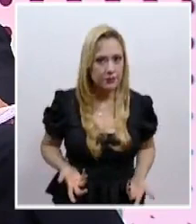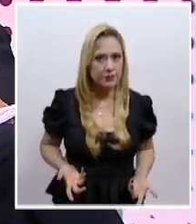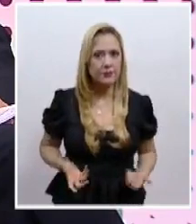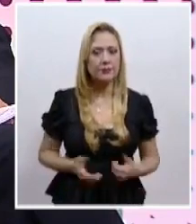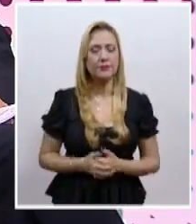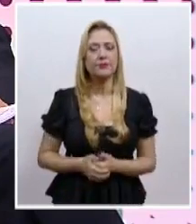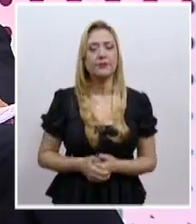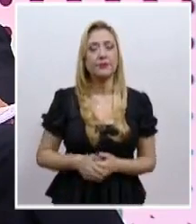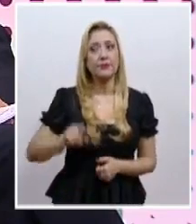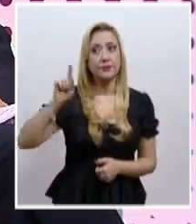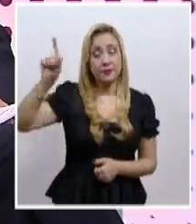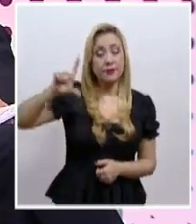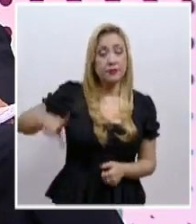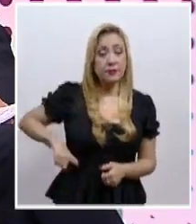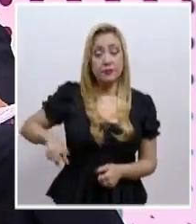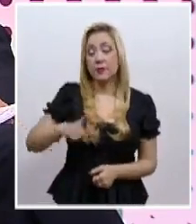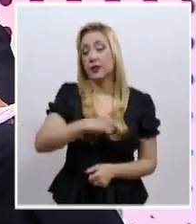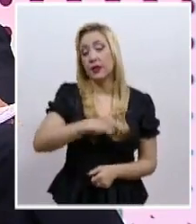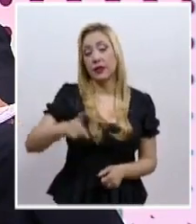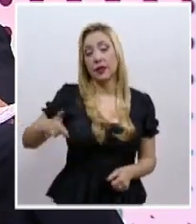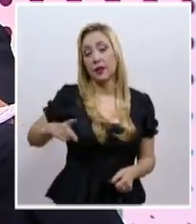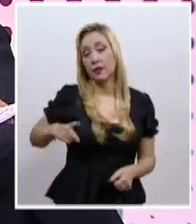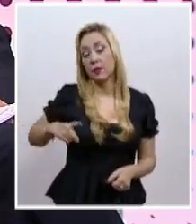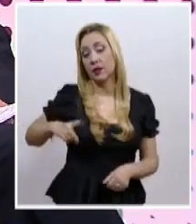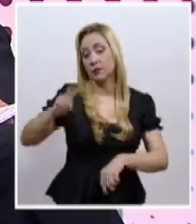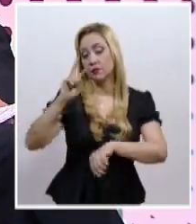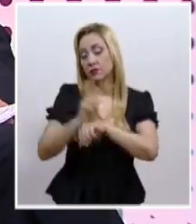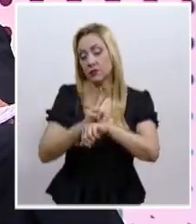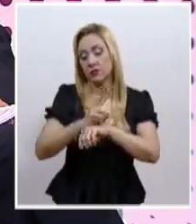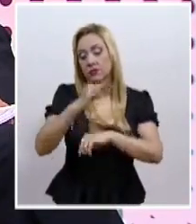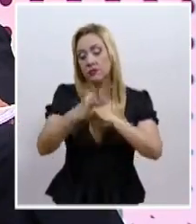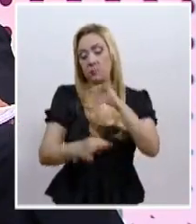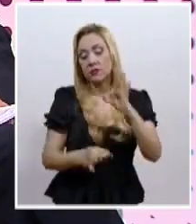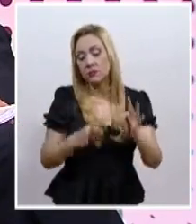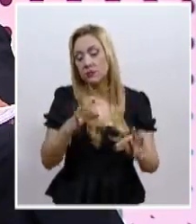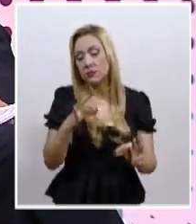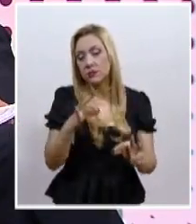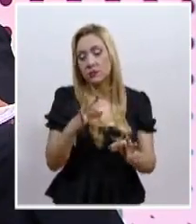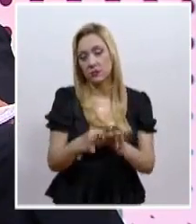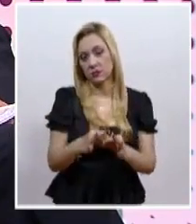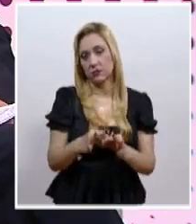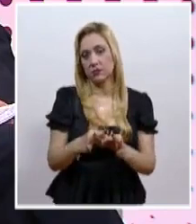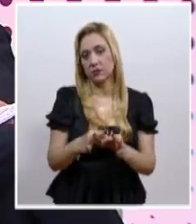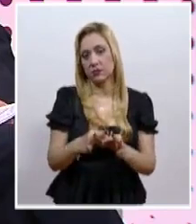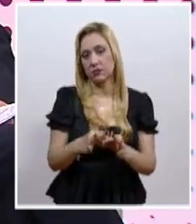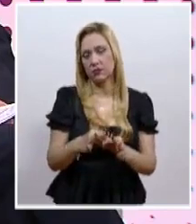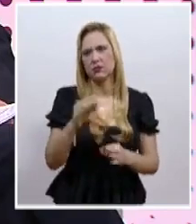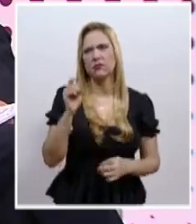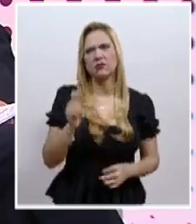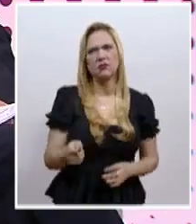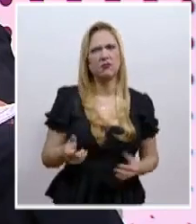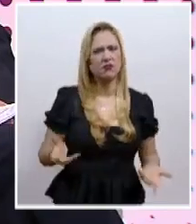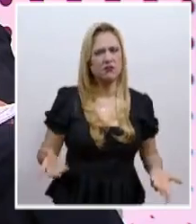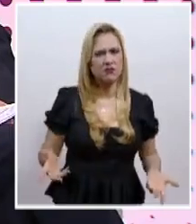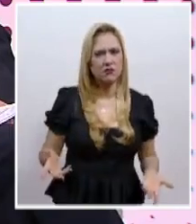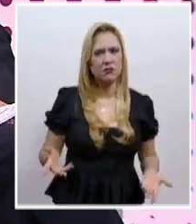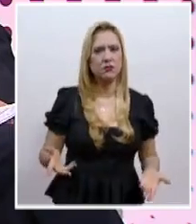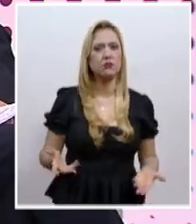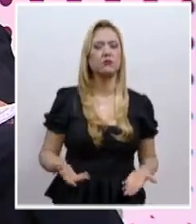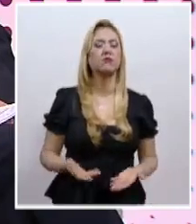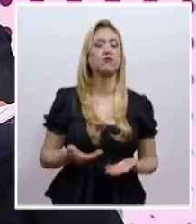El Estado tiene que velar por el cumplimiento de todas las funciones a las que está llamado, entre ellas la